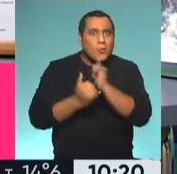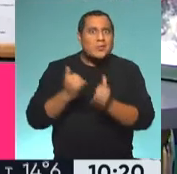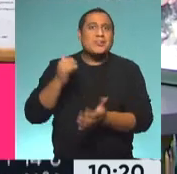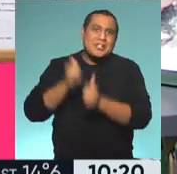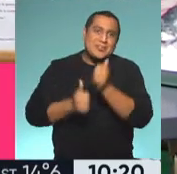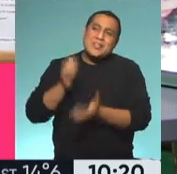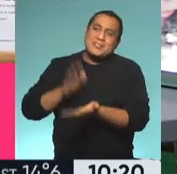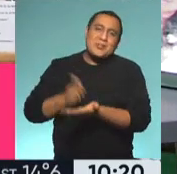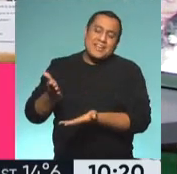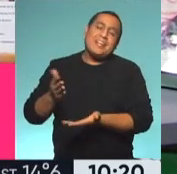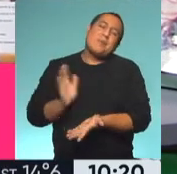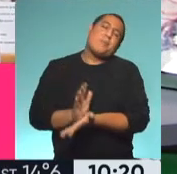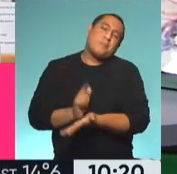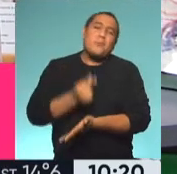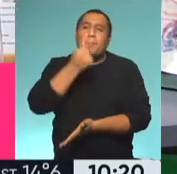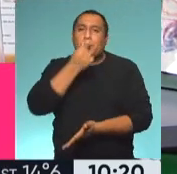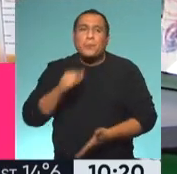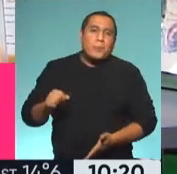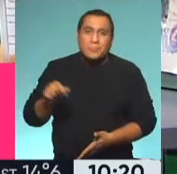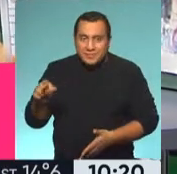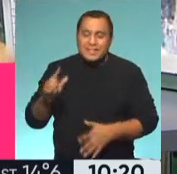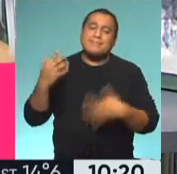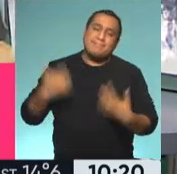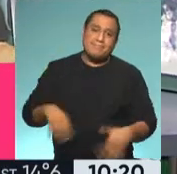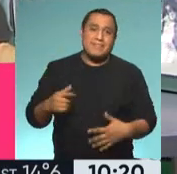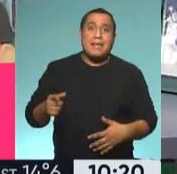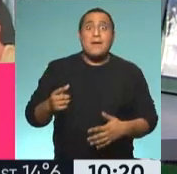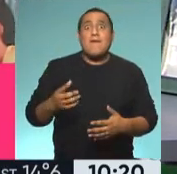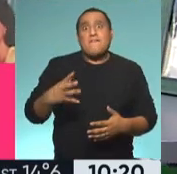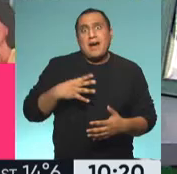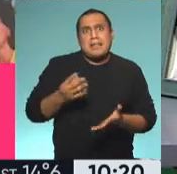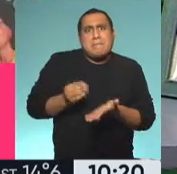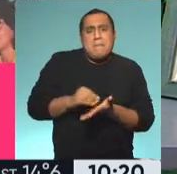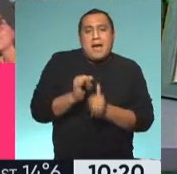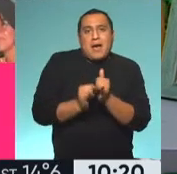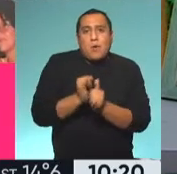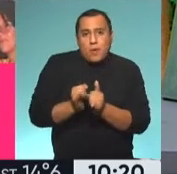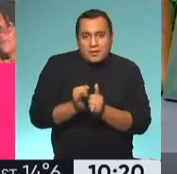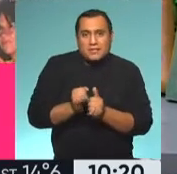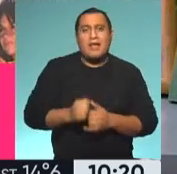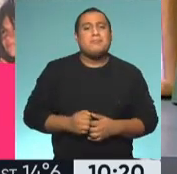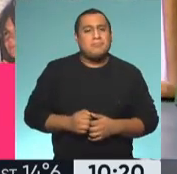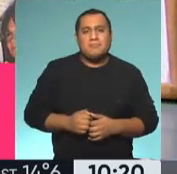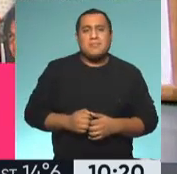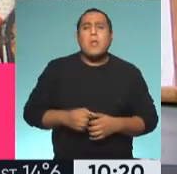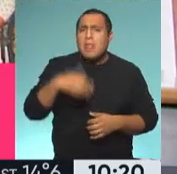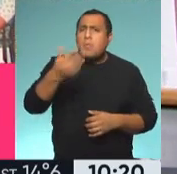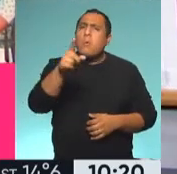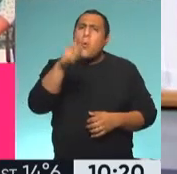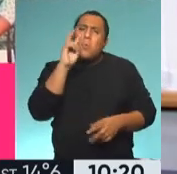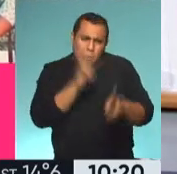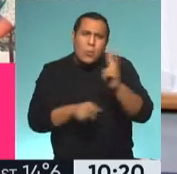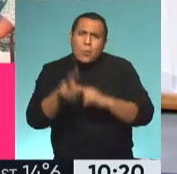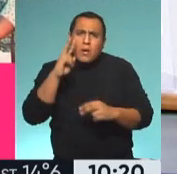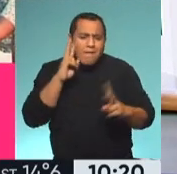Chaplin, qué lindo, realmente maravilloso. Tenía otras cositas para decir desde su... Fíjense, fíjense, busquen, porque